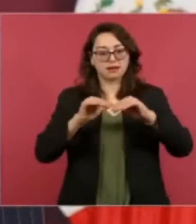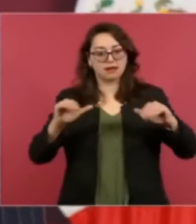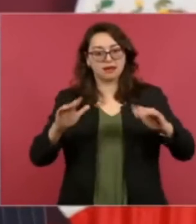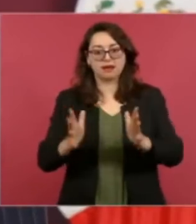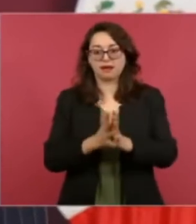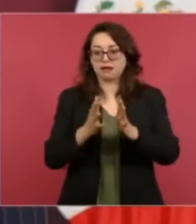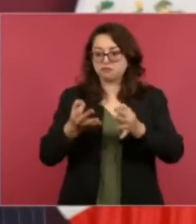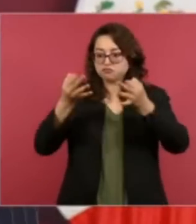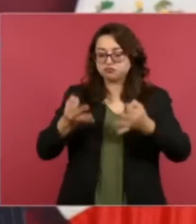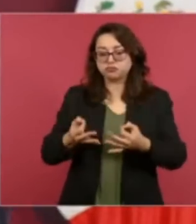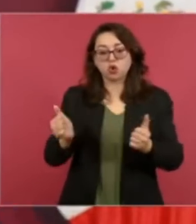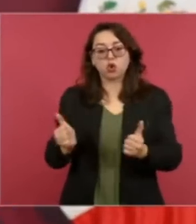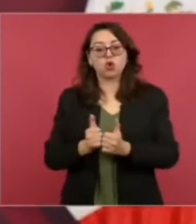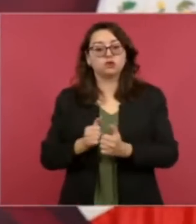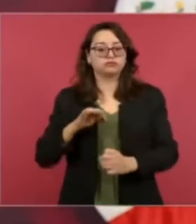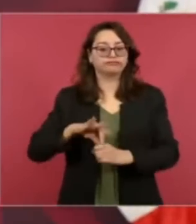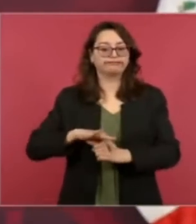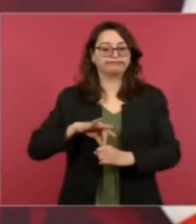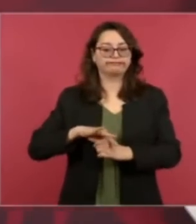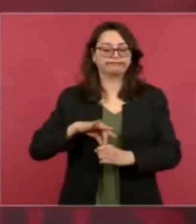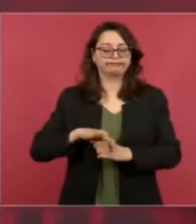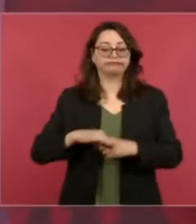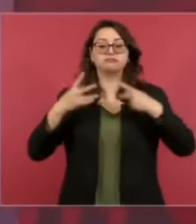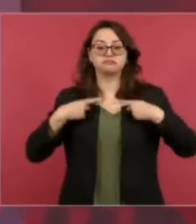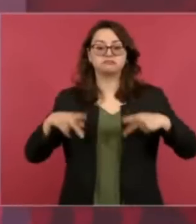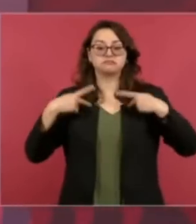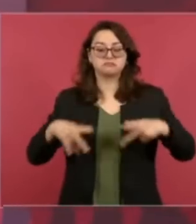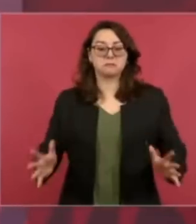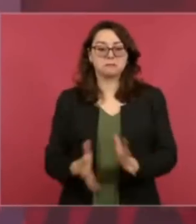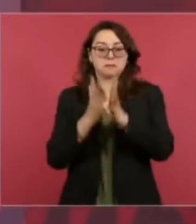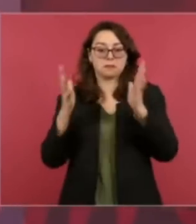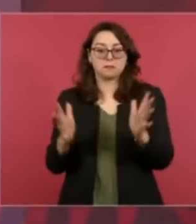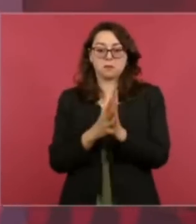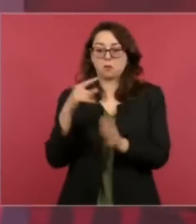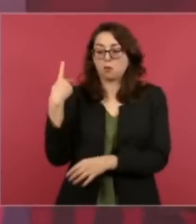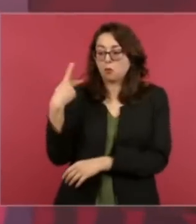Lo mejor es que el pueblo participe.